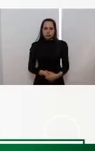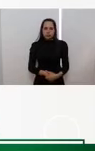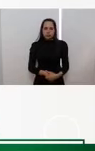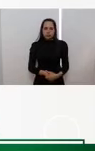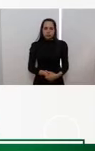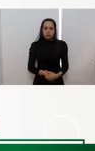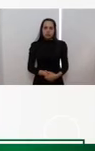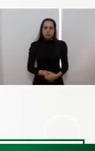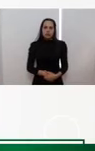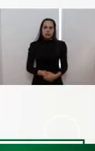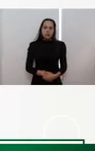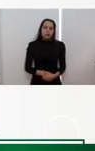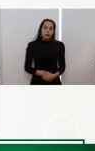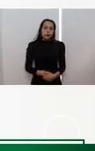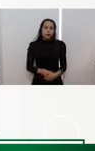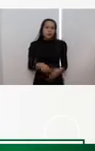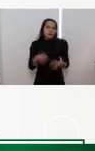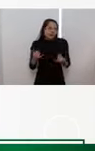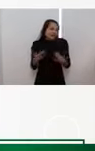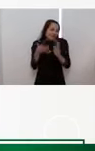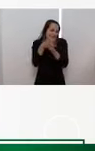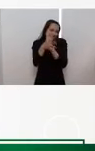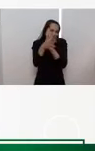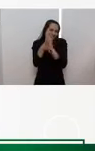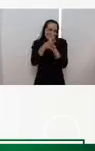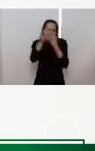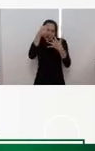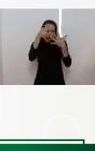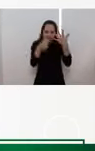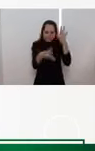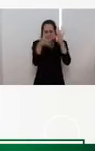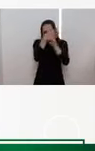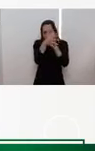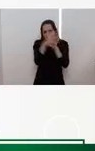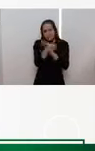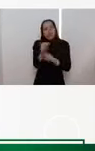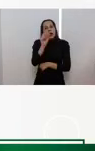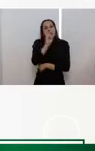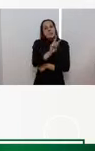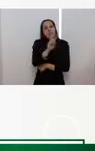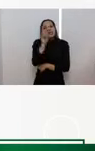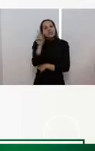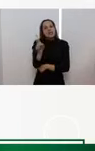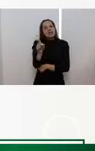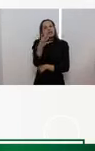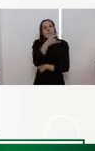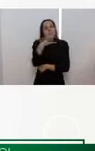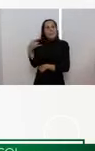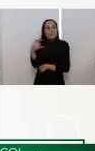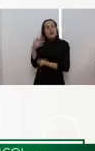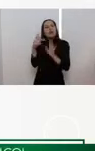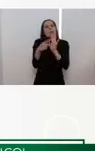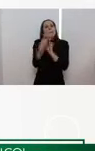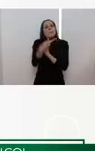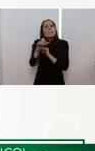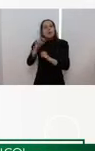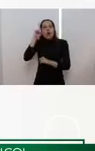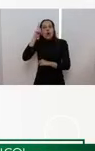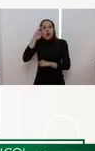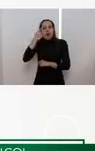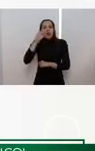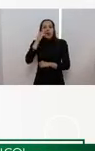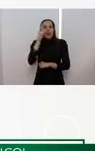de esta manera pues el de ser presentado los resultados el 26 de marzo del 2020 el gobierno nacional